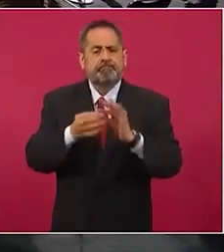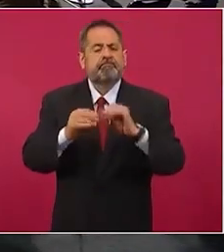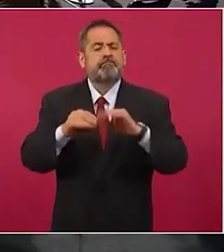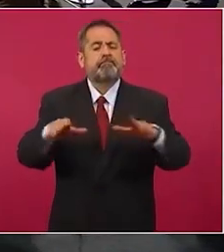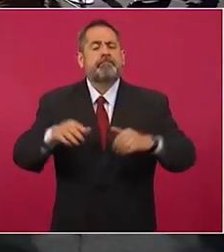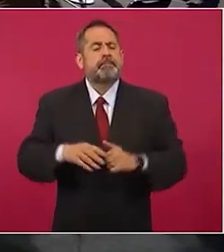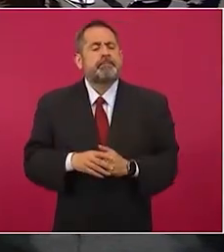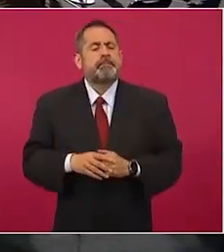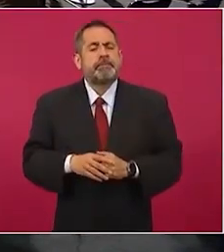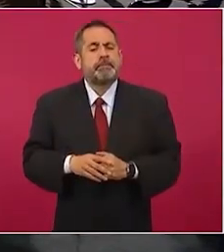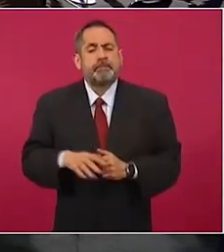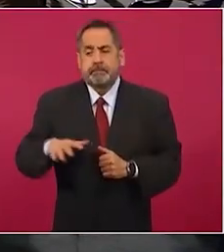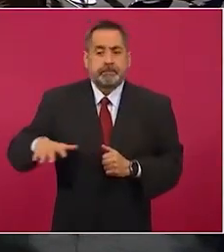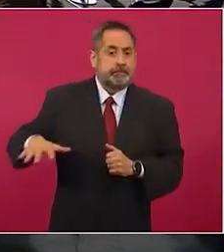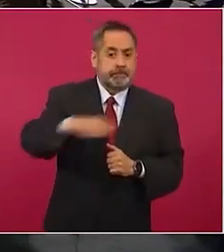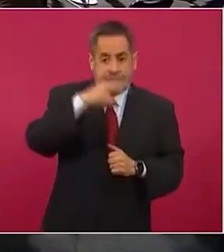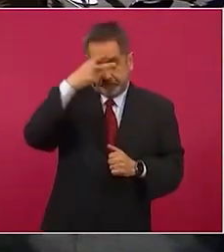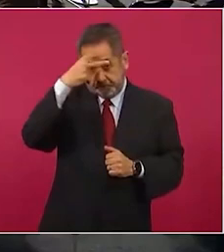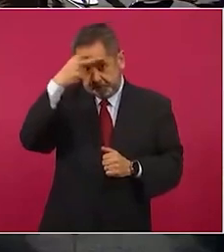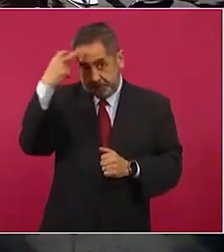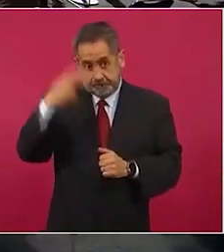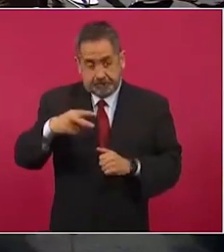México que tenemos